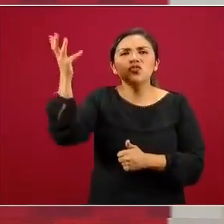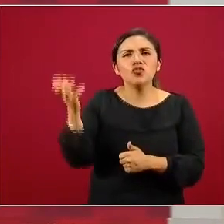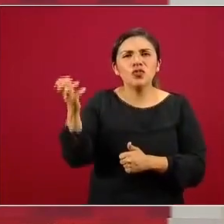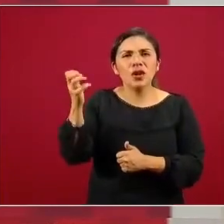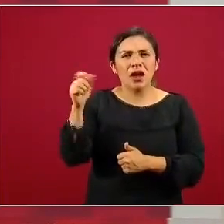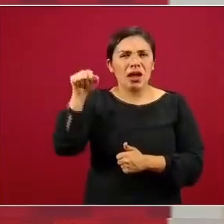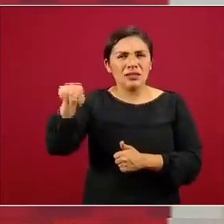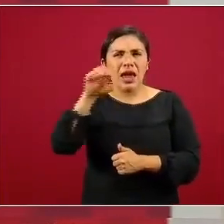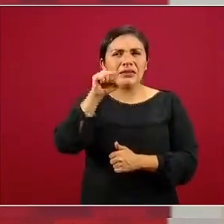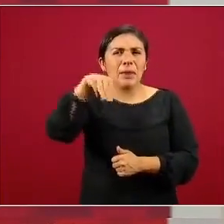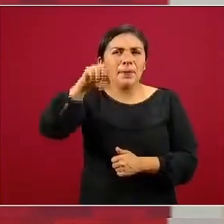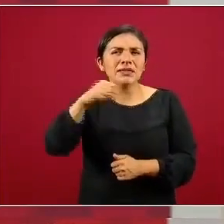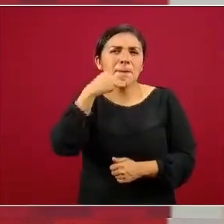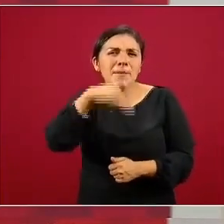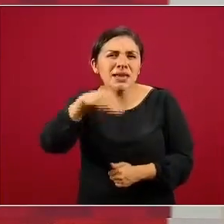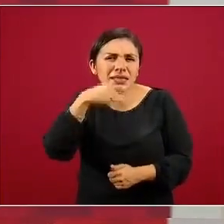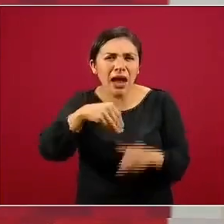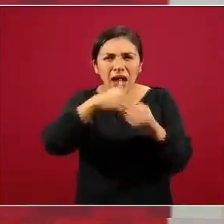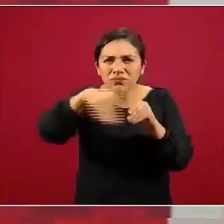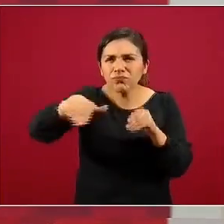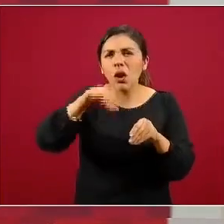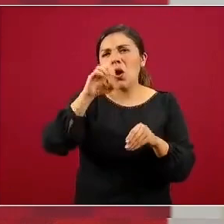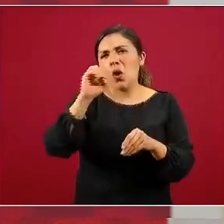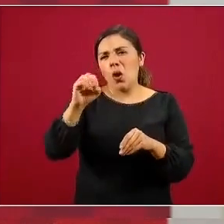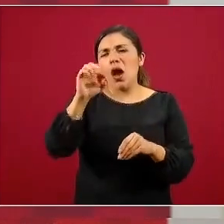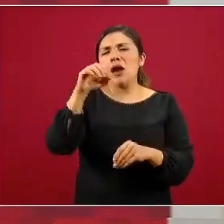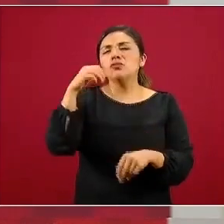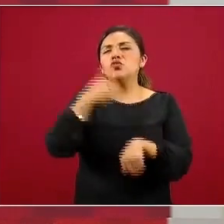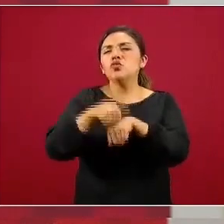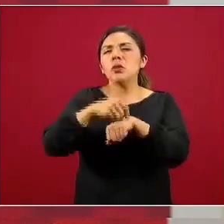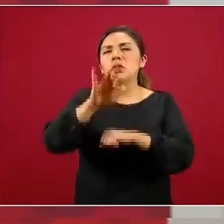de SMS, mandando un mensaje al